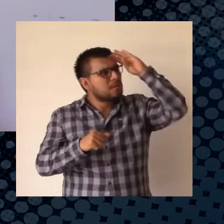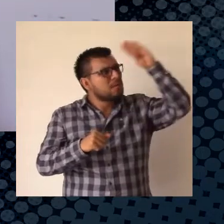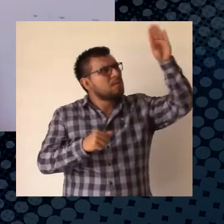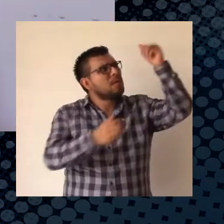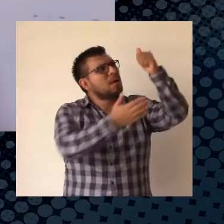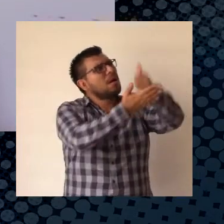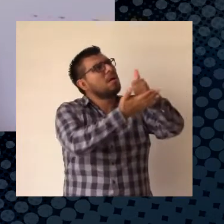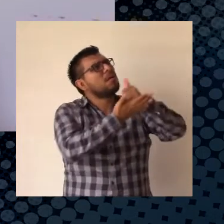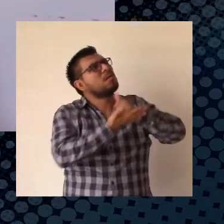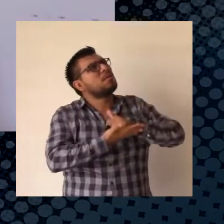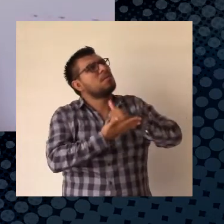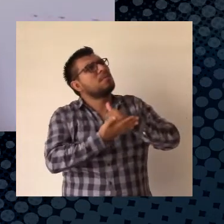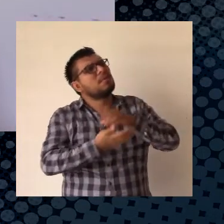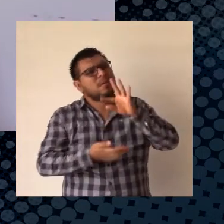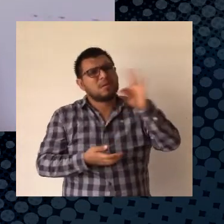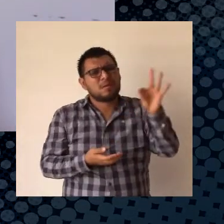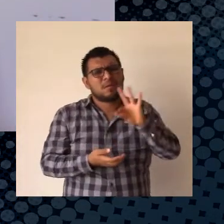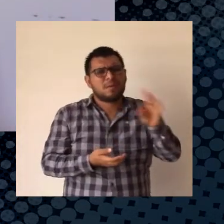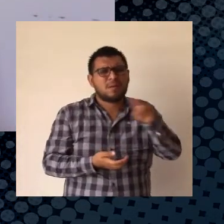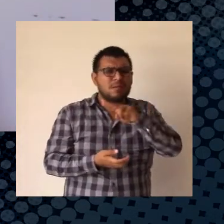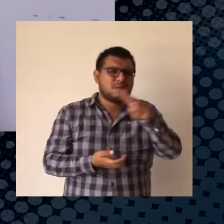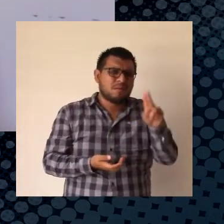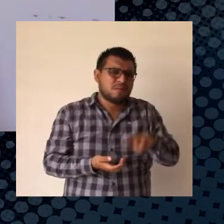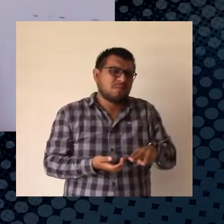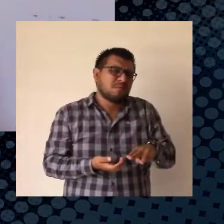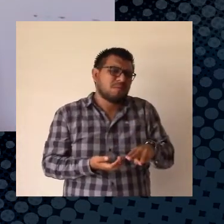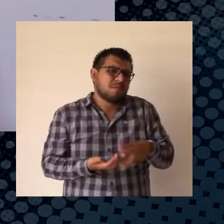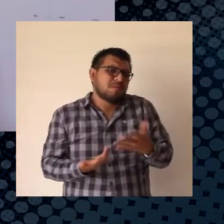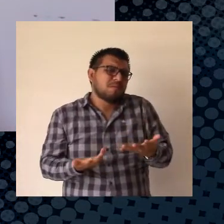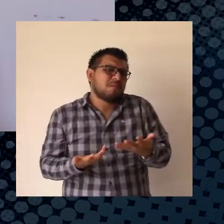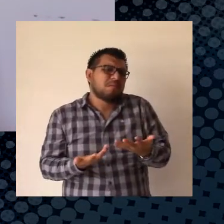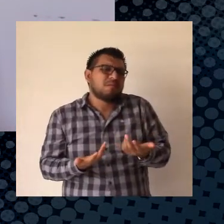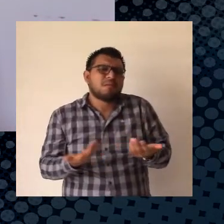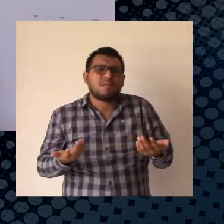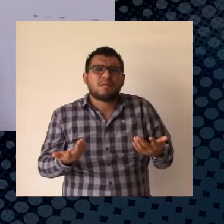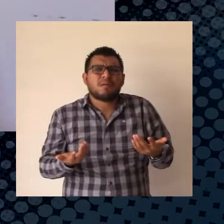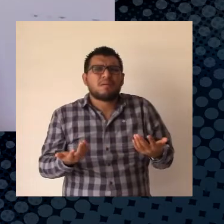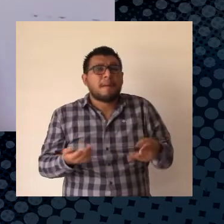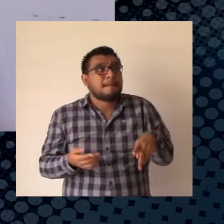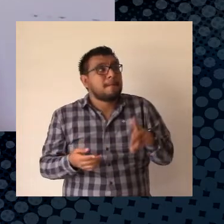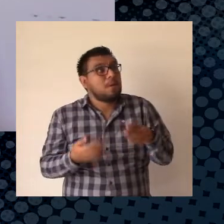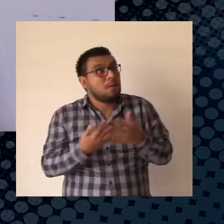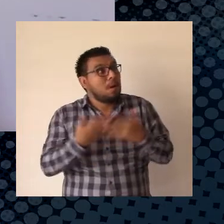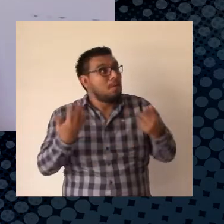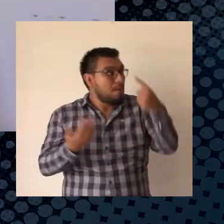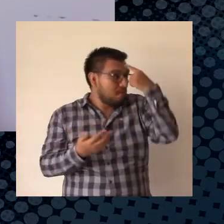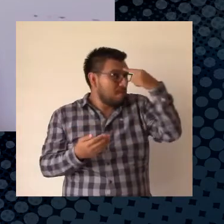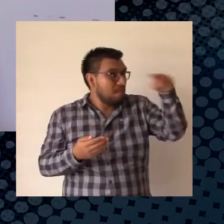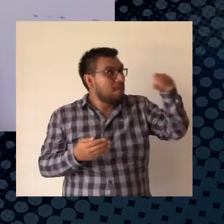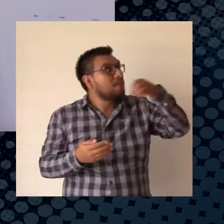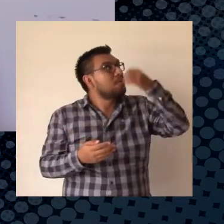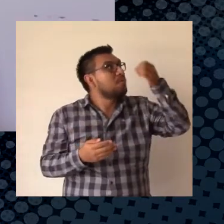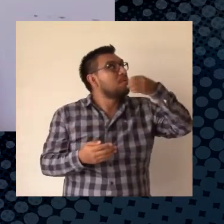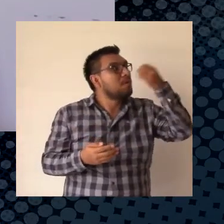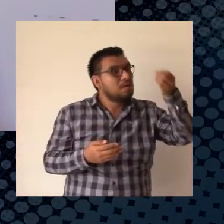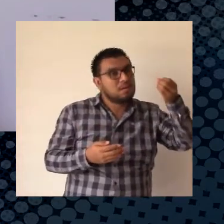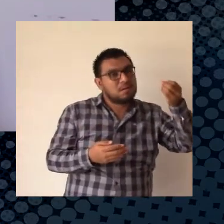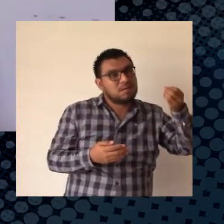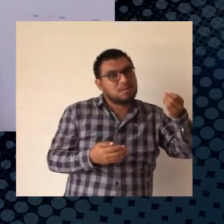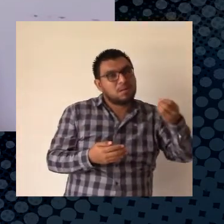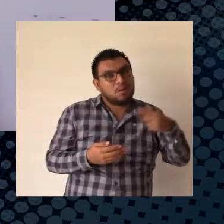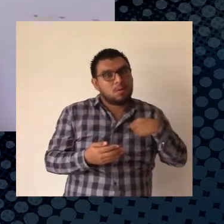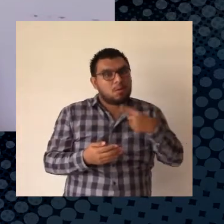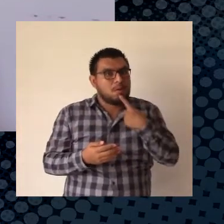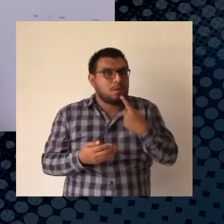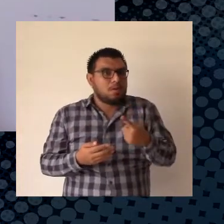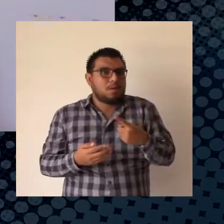ayúdame. Quizá nunca habían orado por algo así, pero con qué facilidad ahora pueden orar. Yo le digo a los